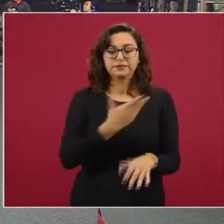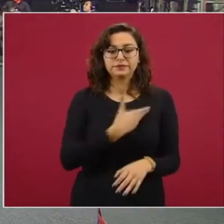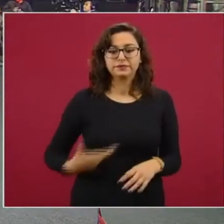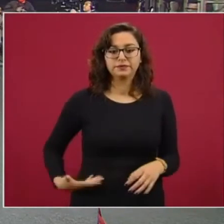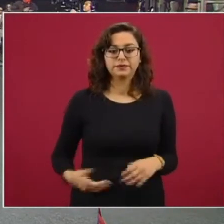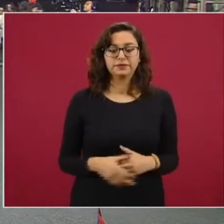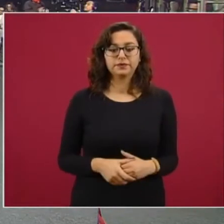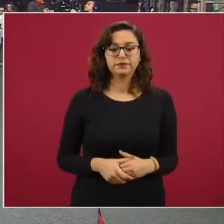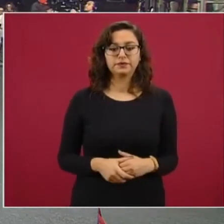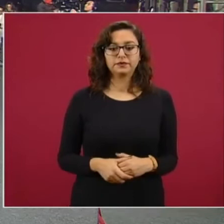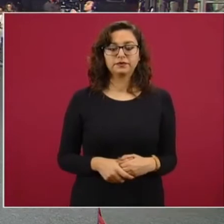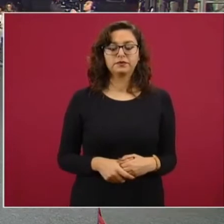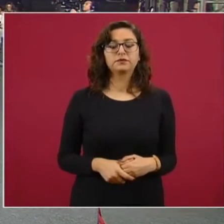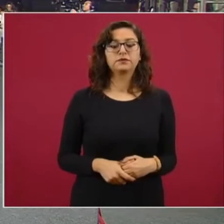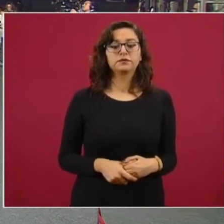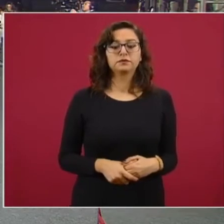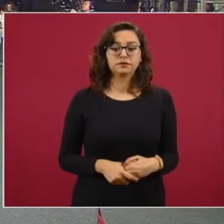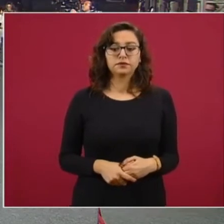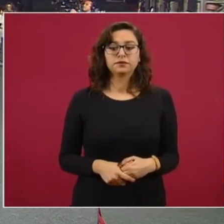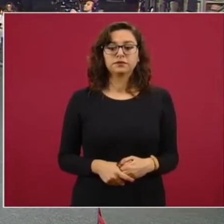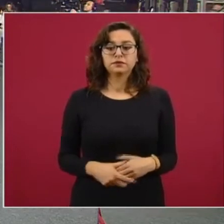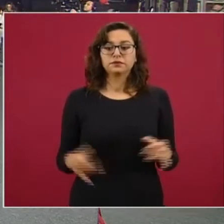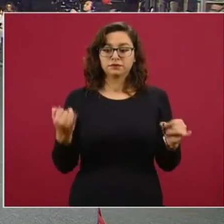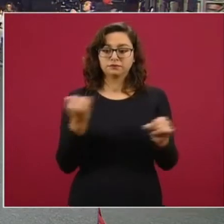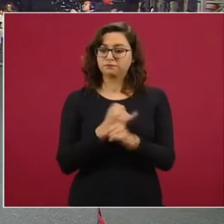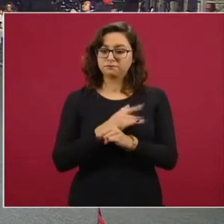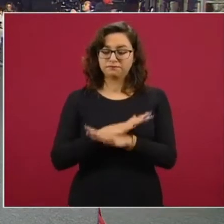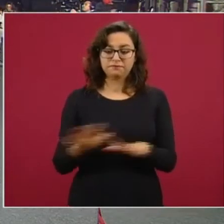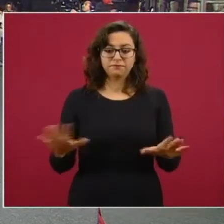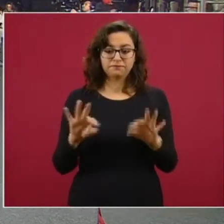Bueno, este es el informe. Si les parece,